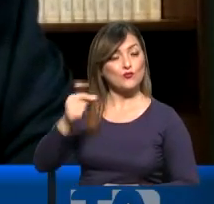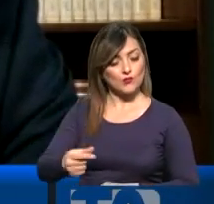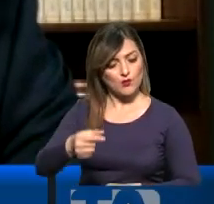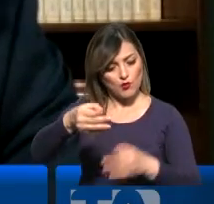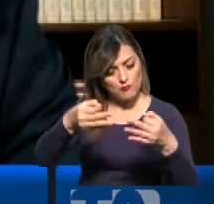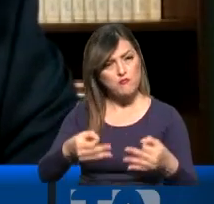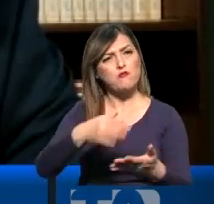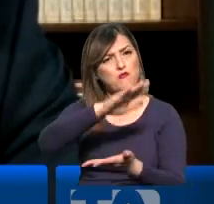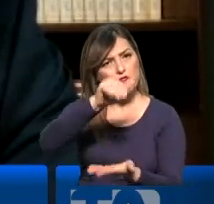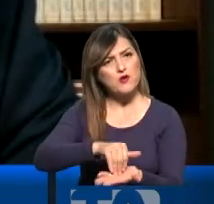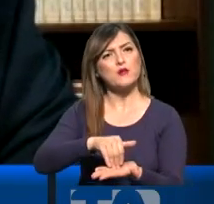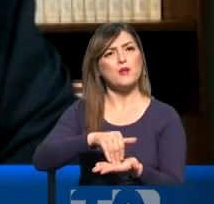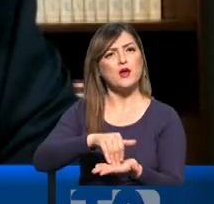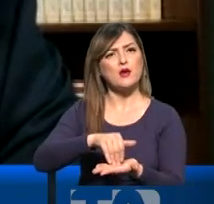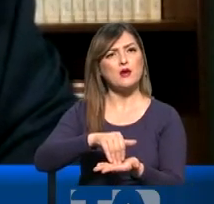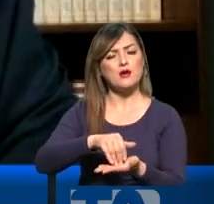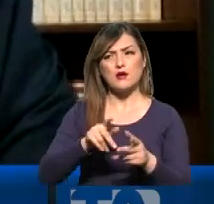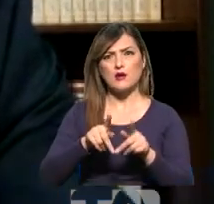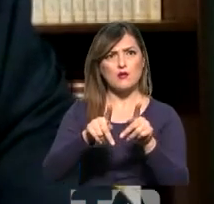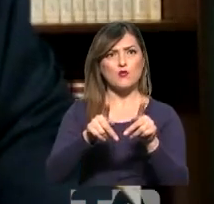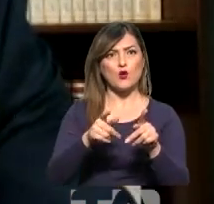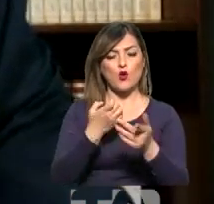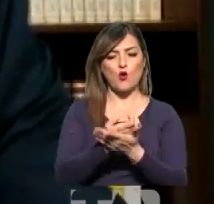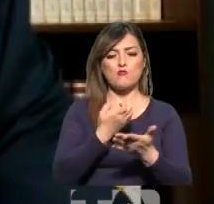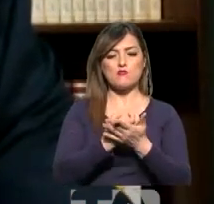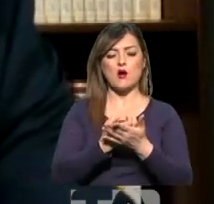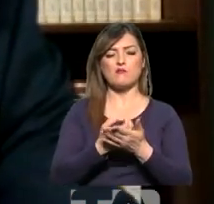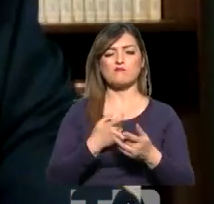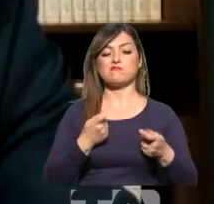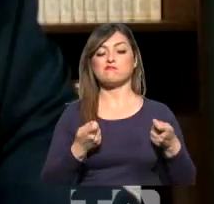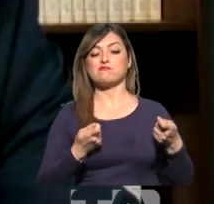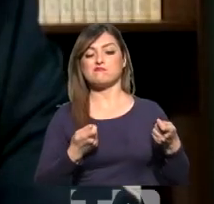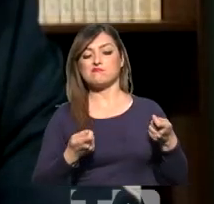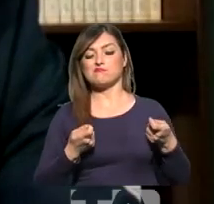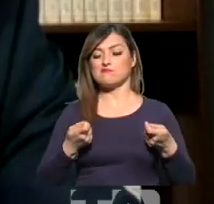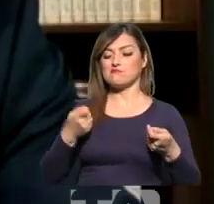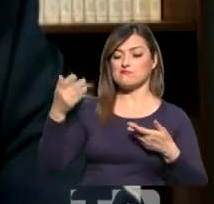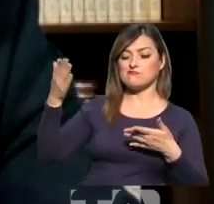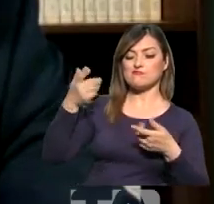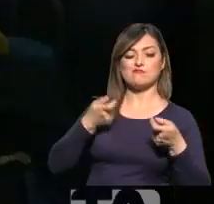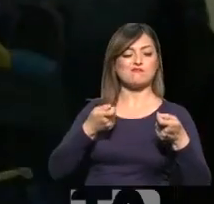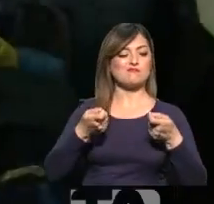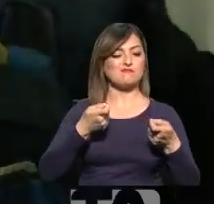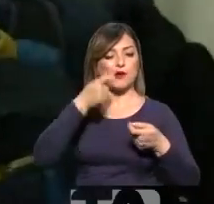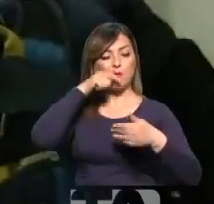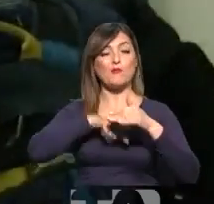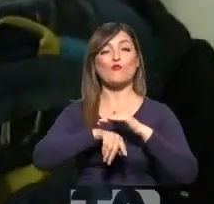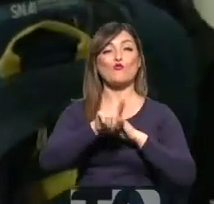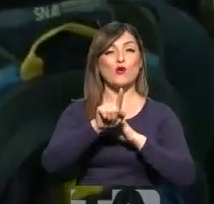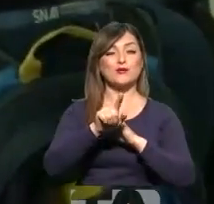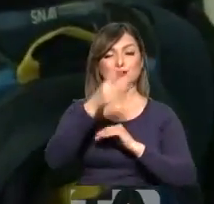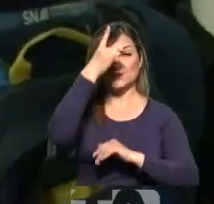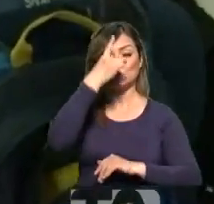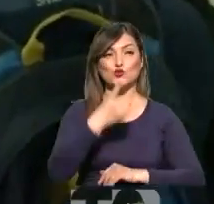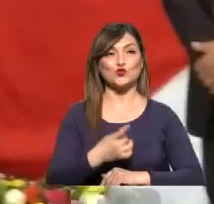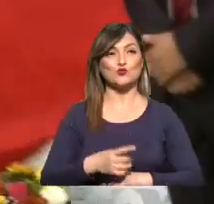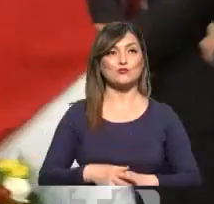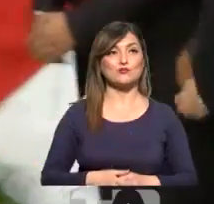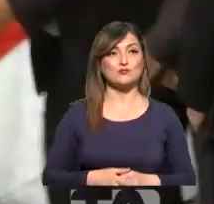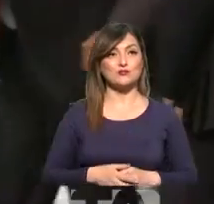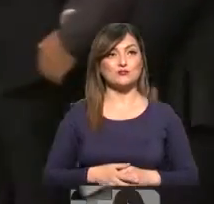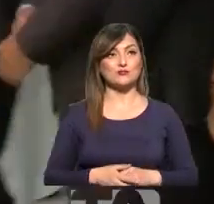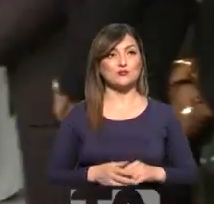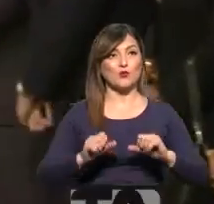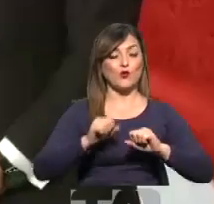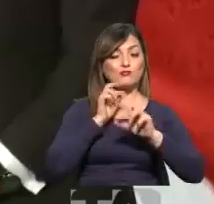con firmeza. No pueden permitir que poderes económicos y políticos incidan en la toma de las decisiones. Nexos que sugieren al menos una